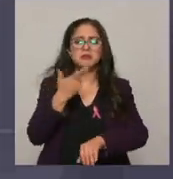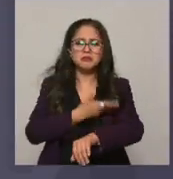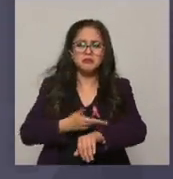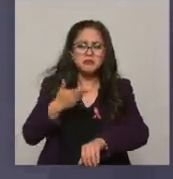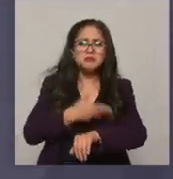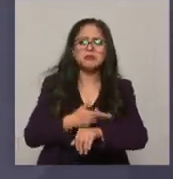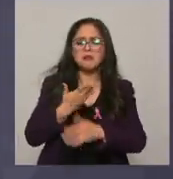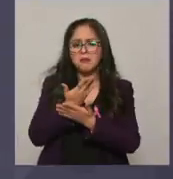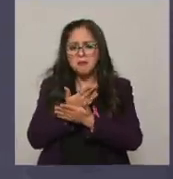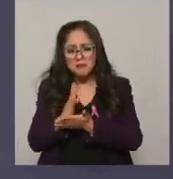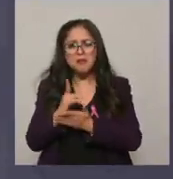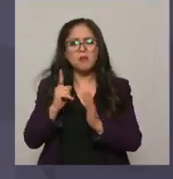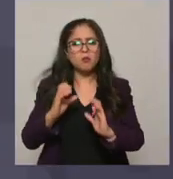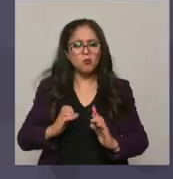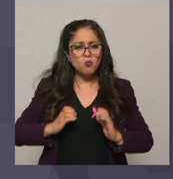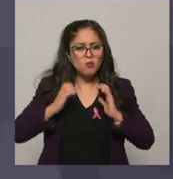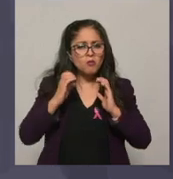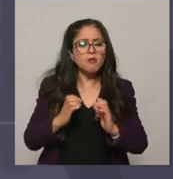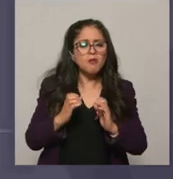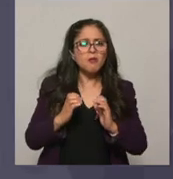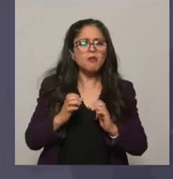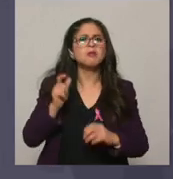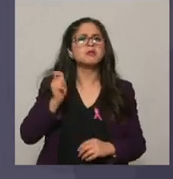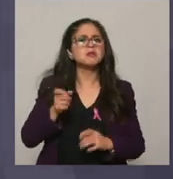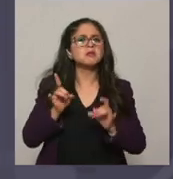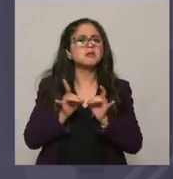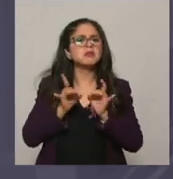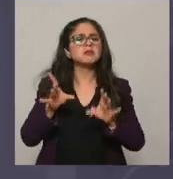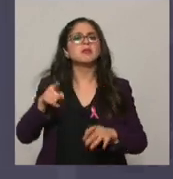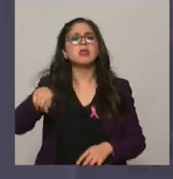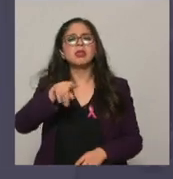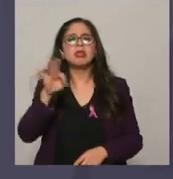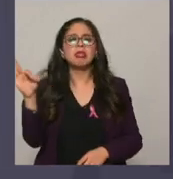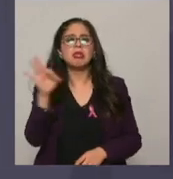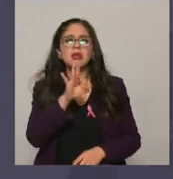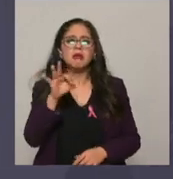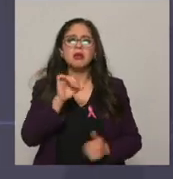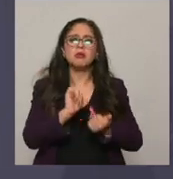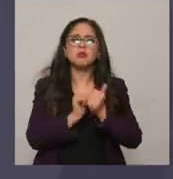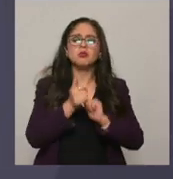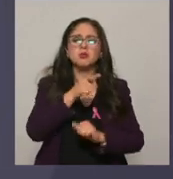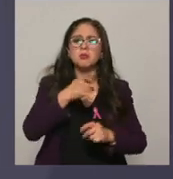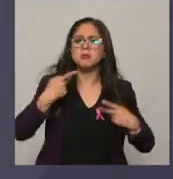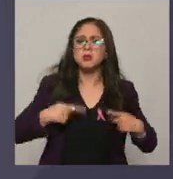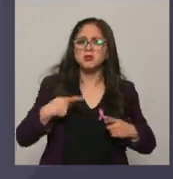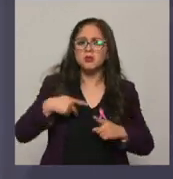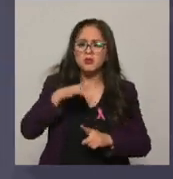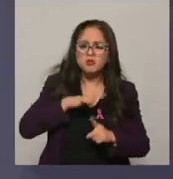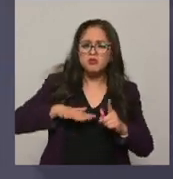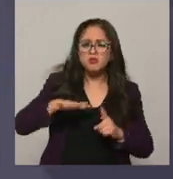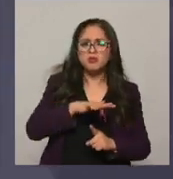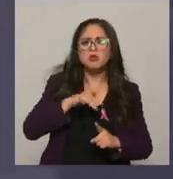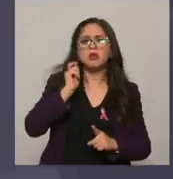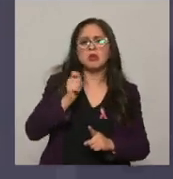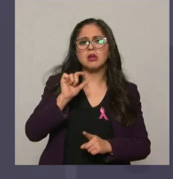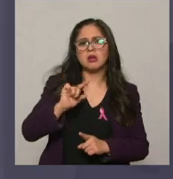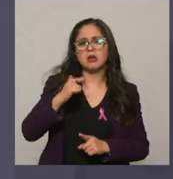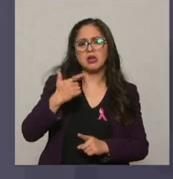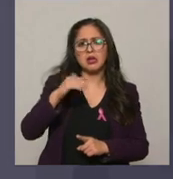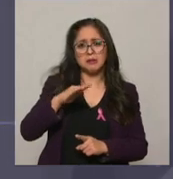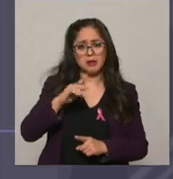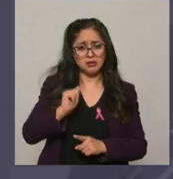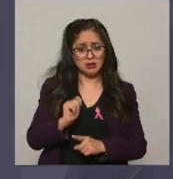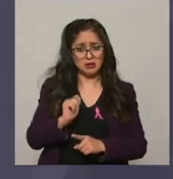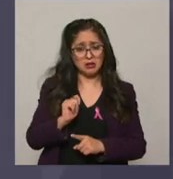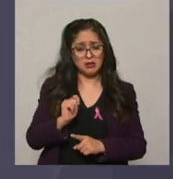y cuidado, tiento, cuando de pronto hay una sospecha de que hay una persona involucrada de la población LGBT+.